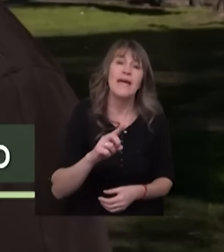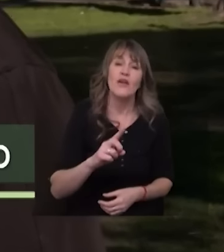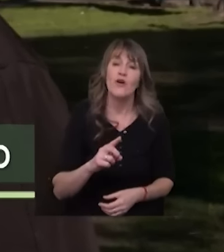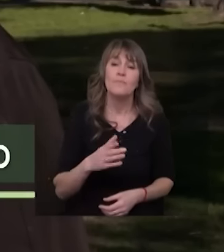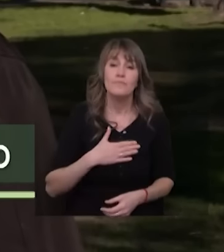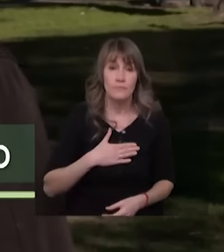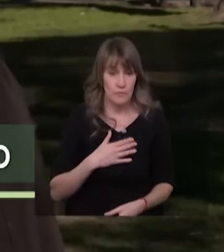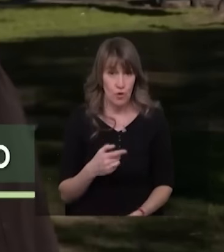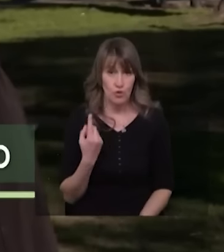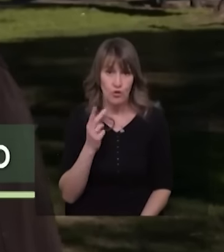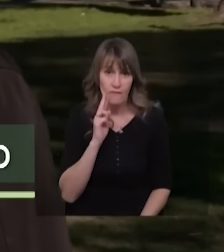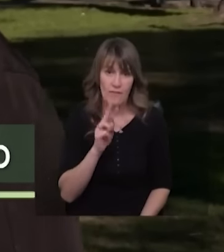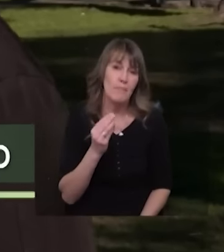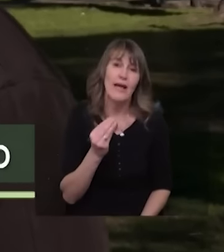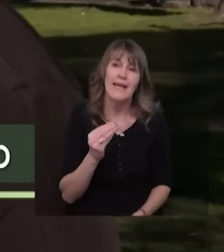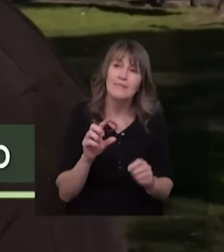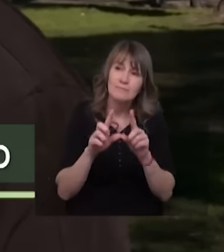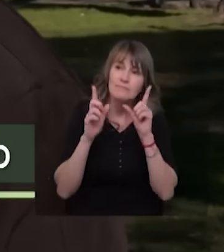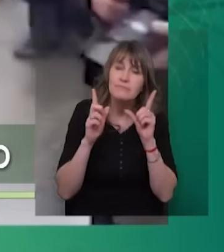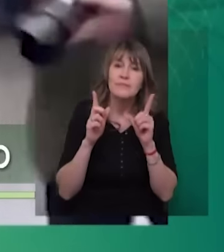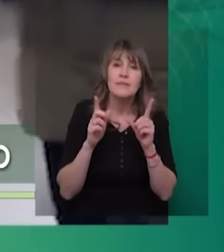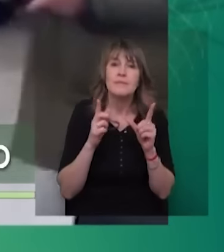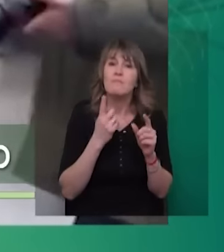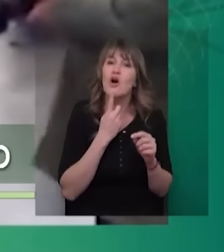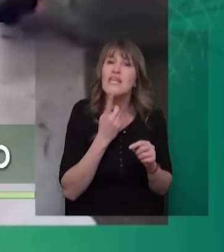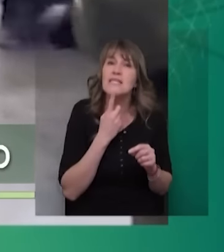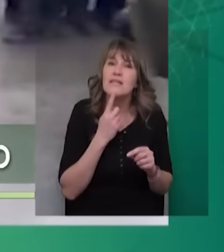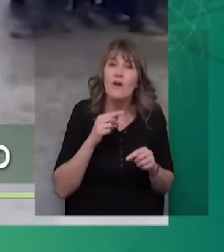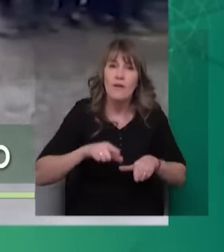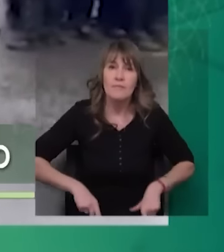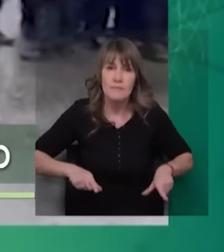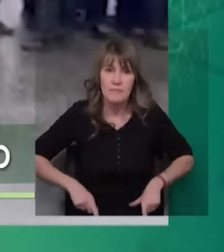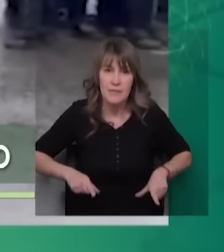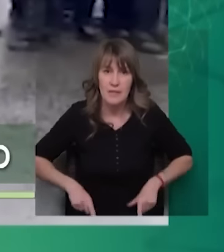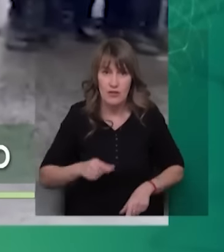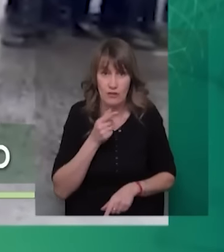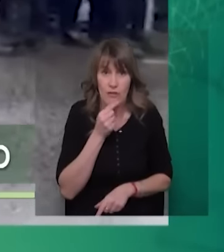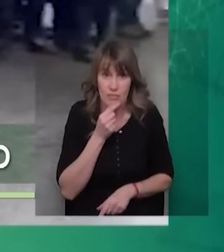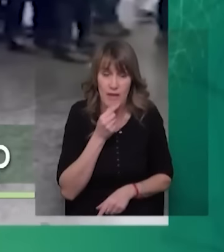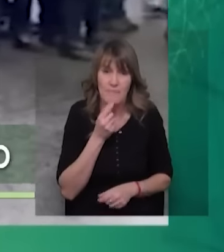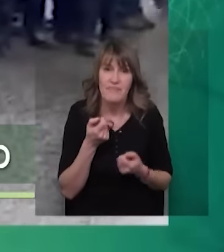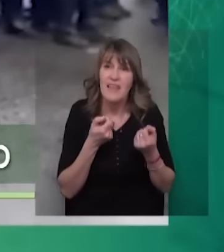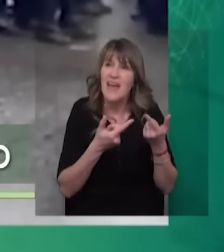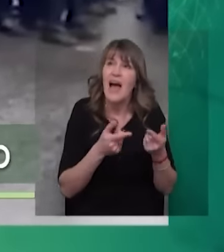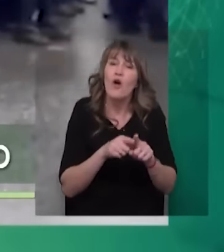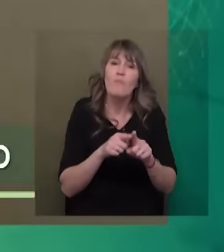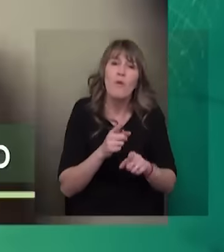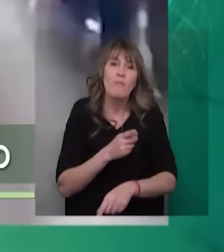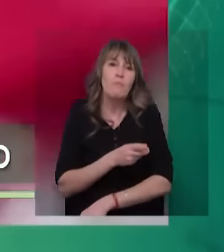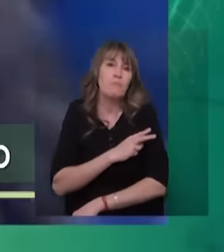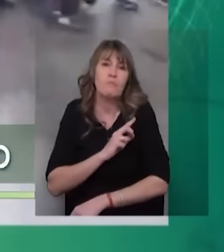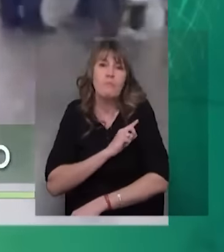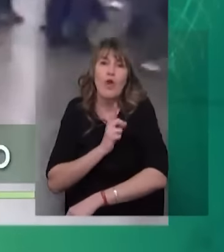relegando lo que es la figura política del ministerio interior a la eh a los poder eh jerárquico de la policía a la